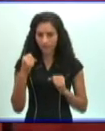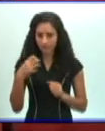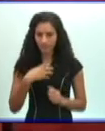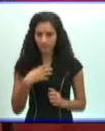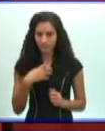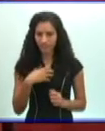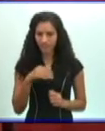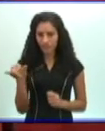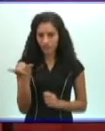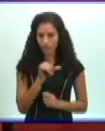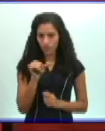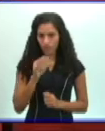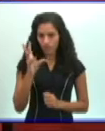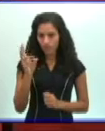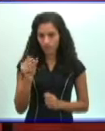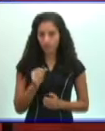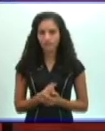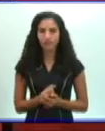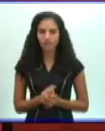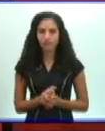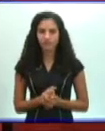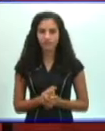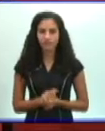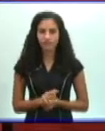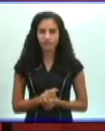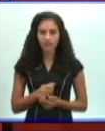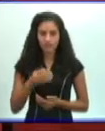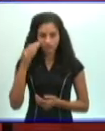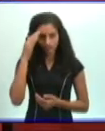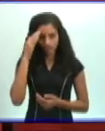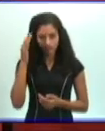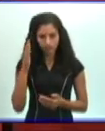tienen también los números y la matemática.